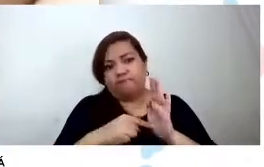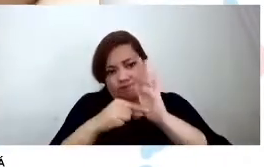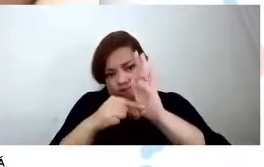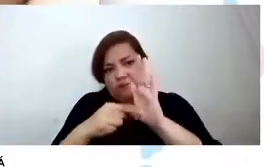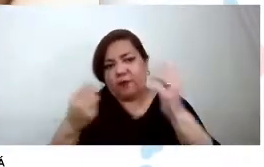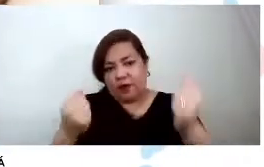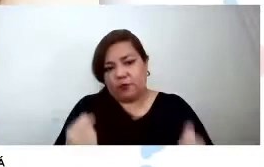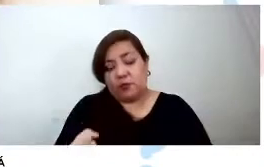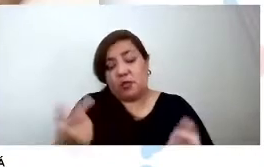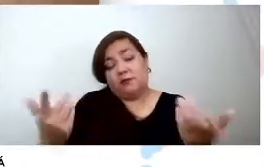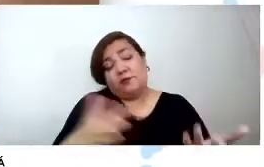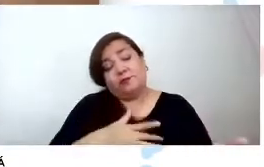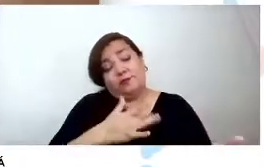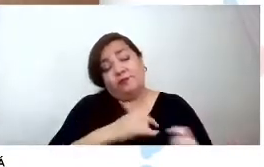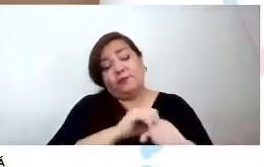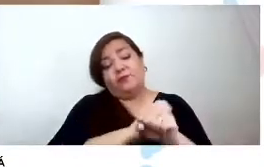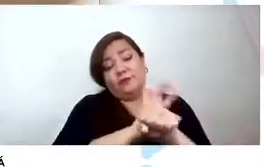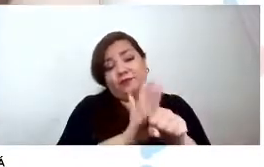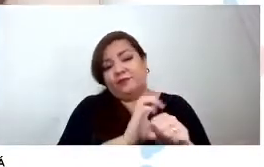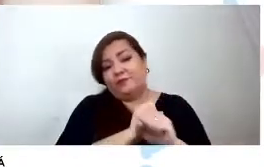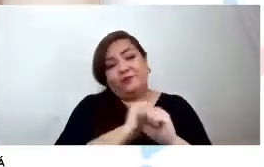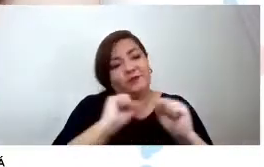no hemos podido